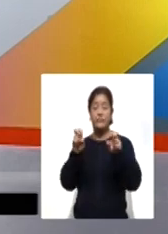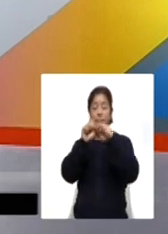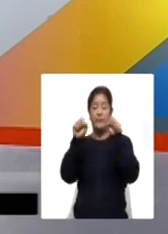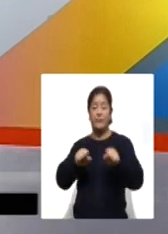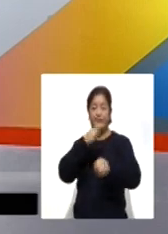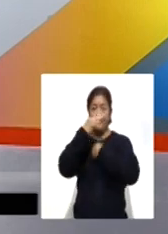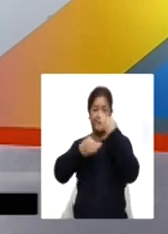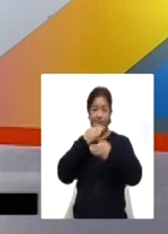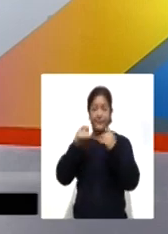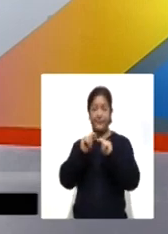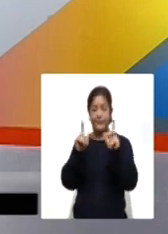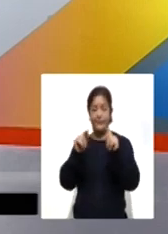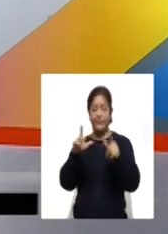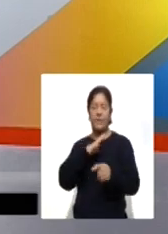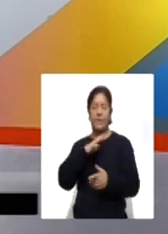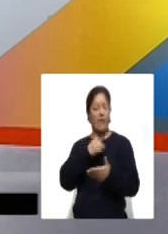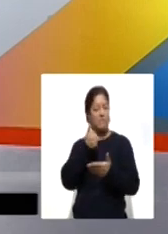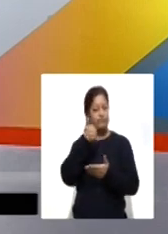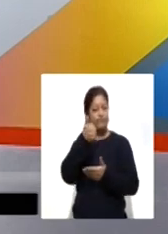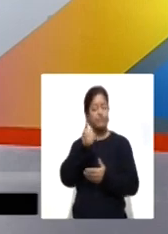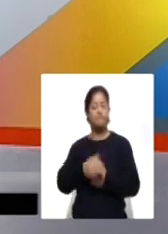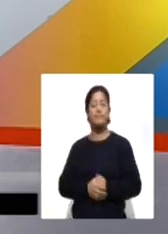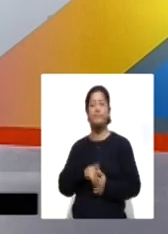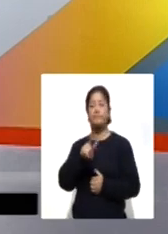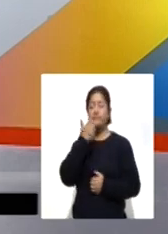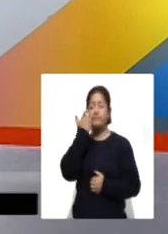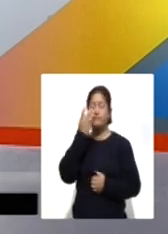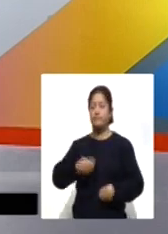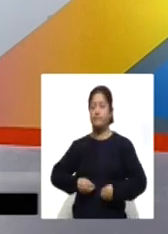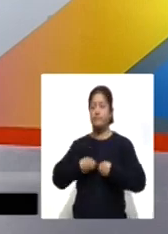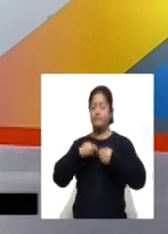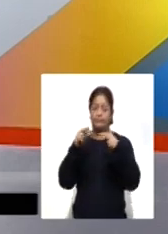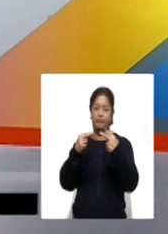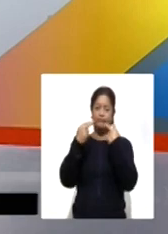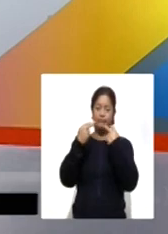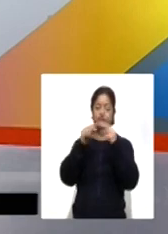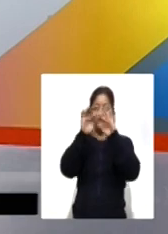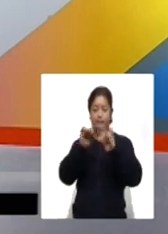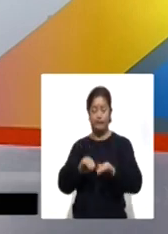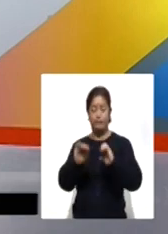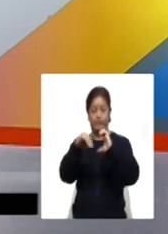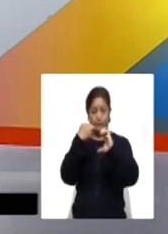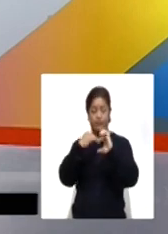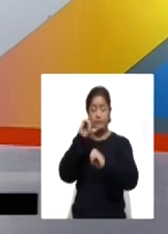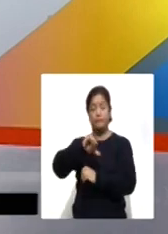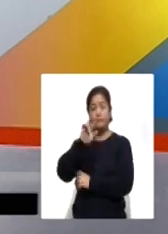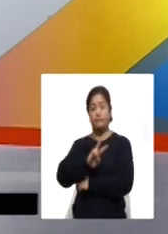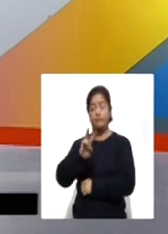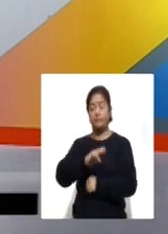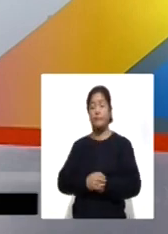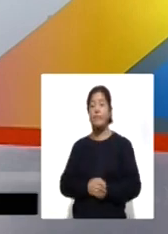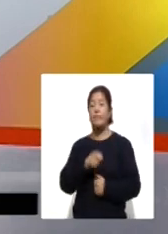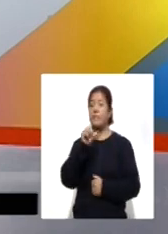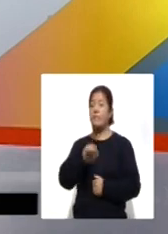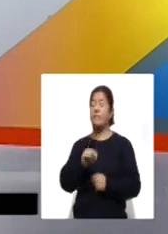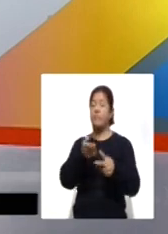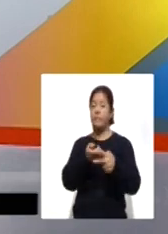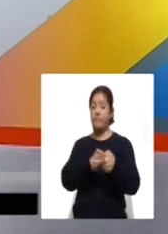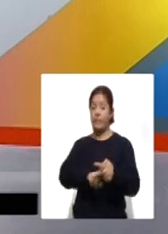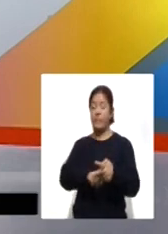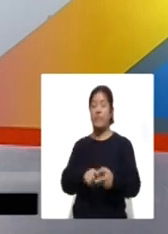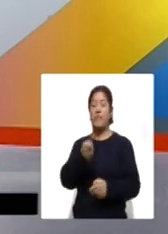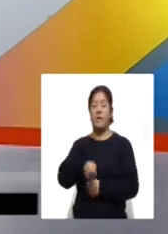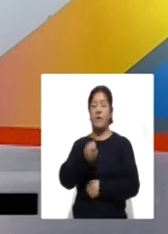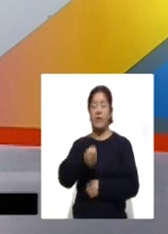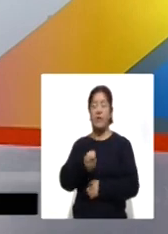regala un like. Y puede seguir también esta transmisión y dejarnos todos sus comentarios para este viernes. Y con esto empezamos, pero